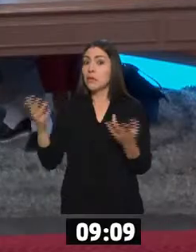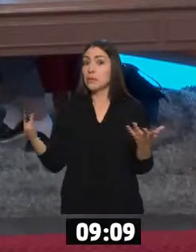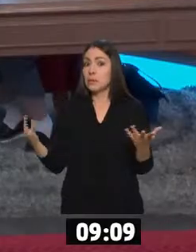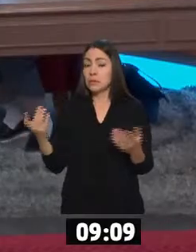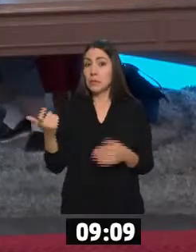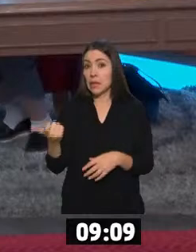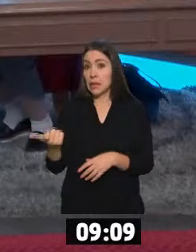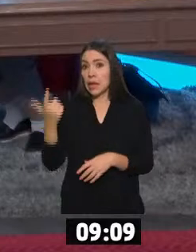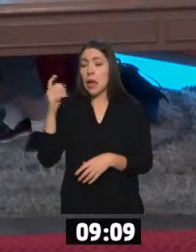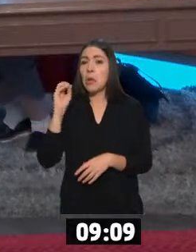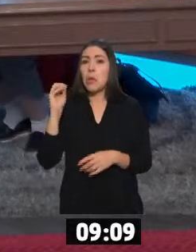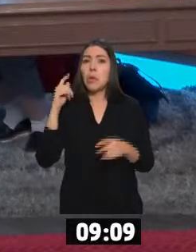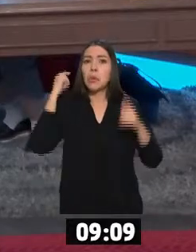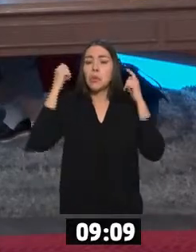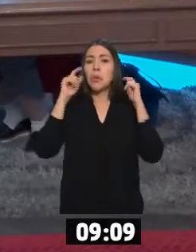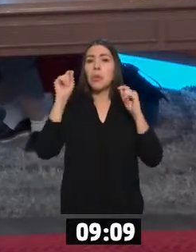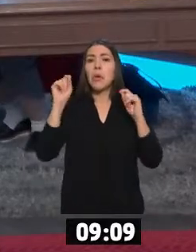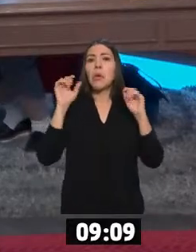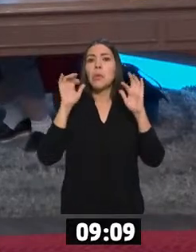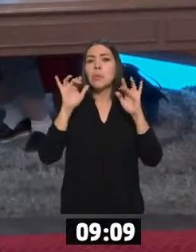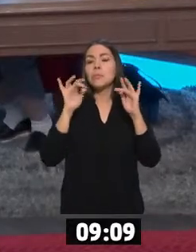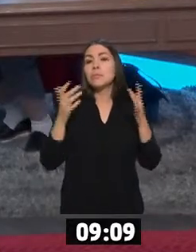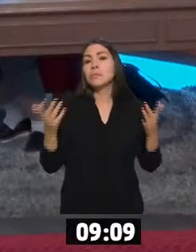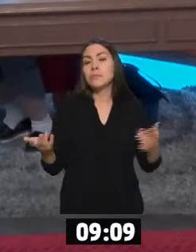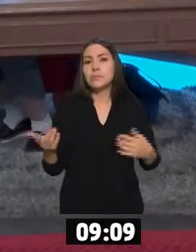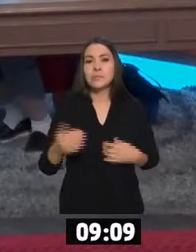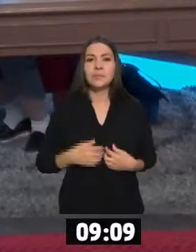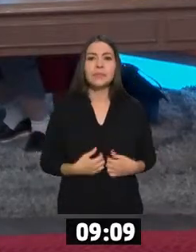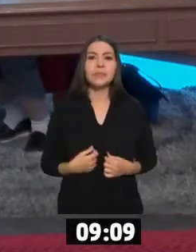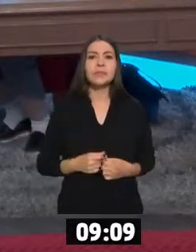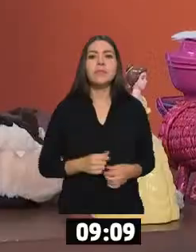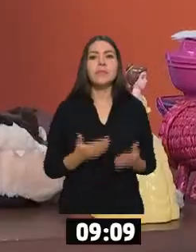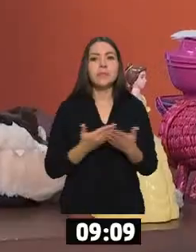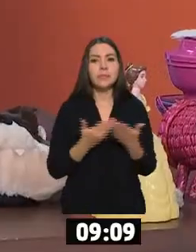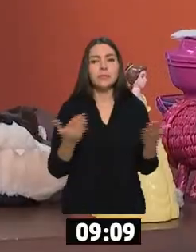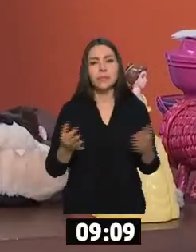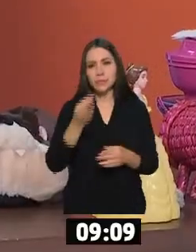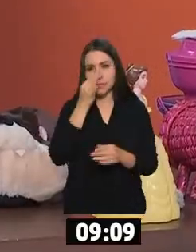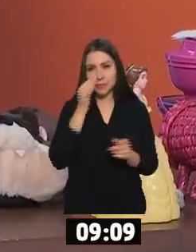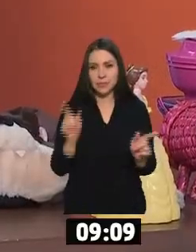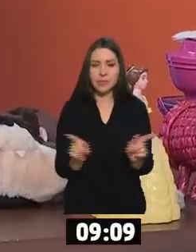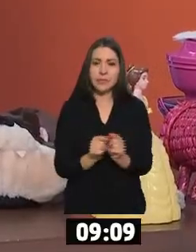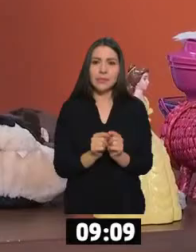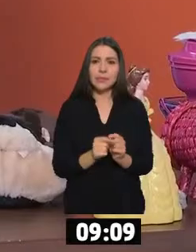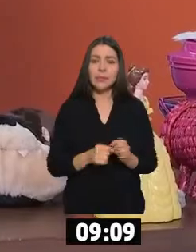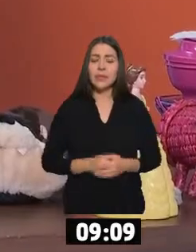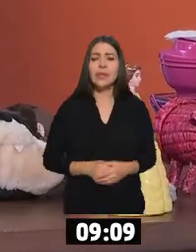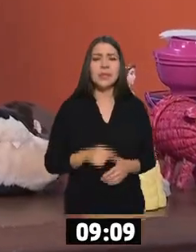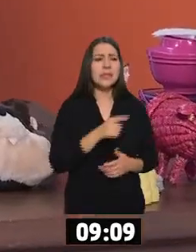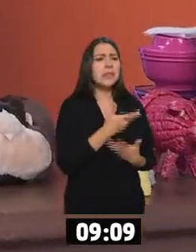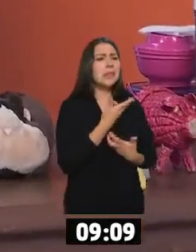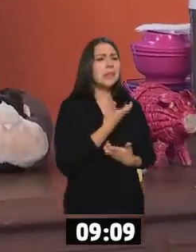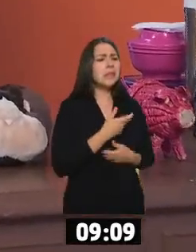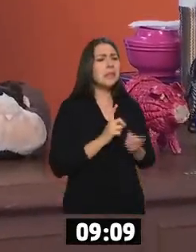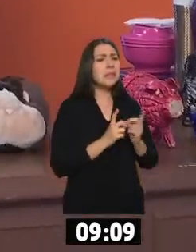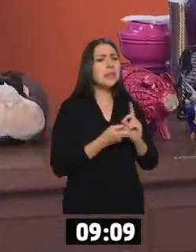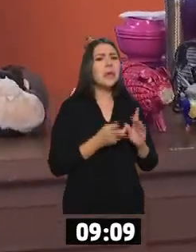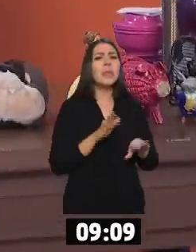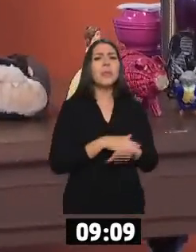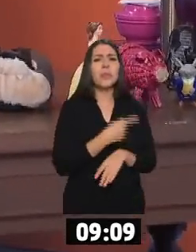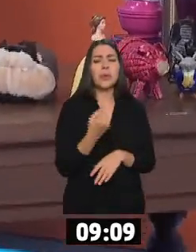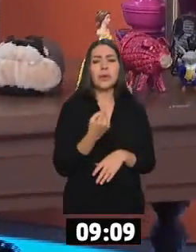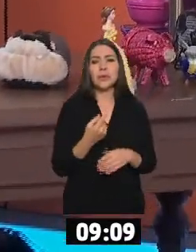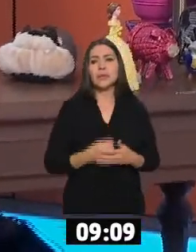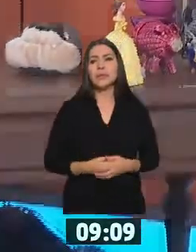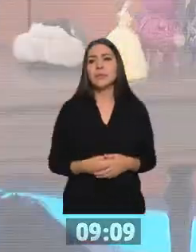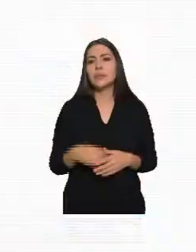¿verdad? Ay, Dios. Qué barbaridad, señor. Ay, oiga, vámonos ahora a hacer una pausa. ¿Por qué como deprimida, señora? Sí le Es que deprimió la pensé, noticia.